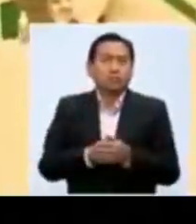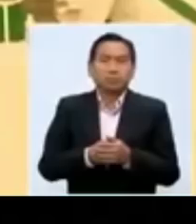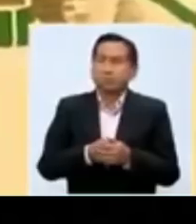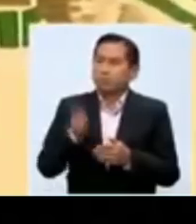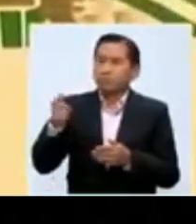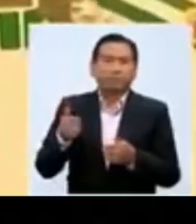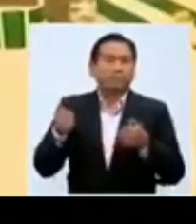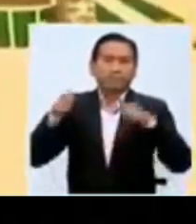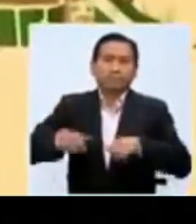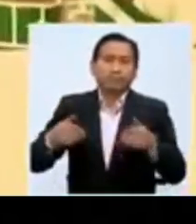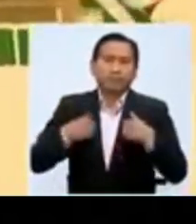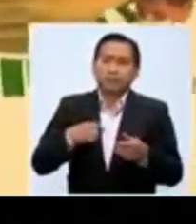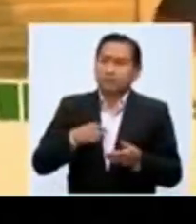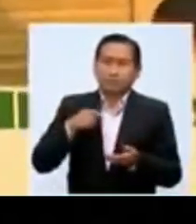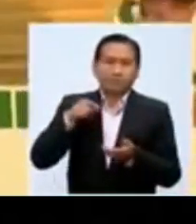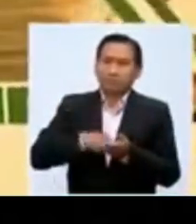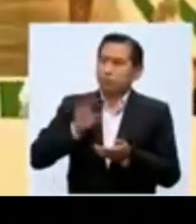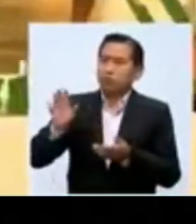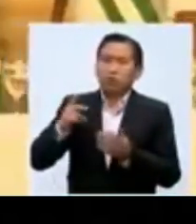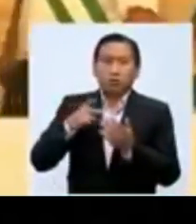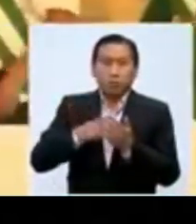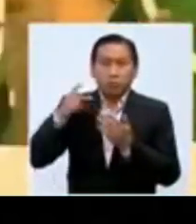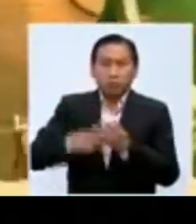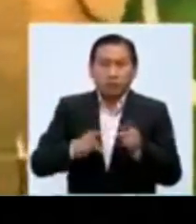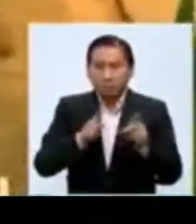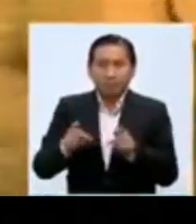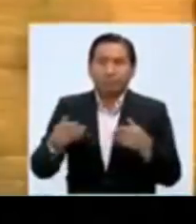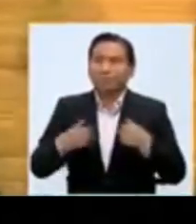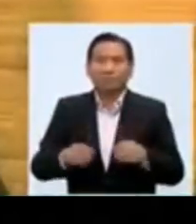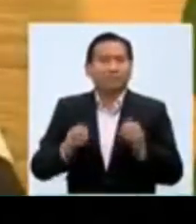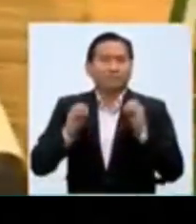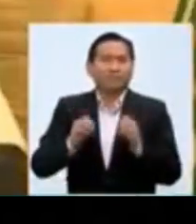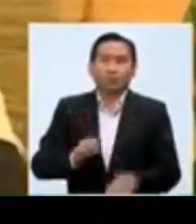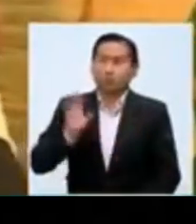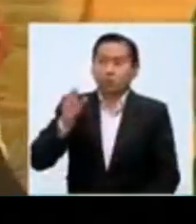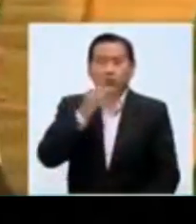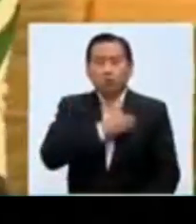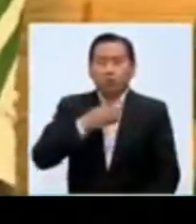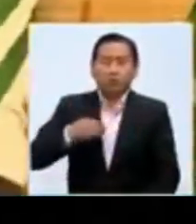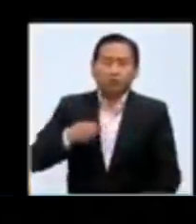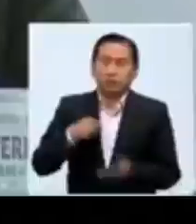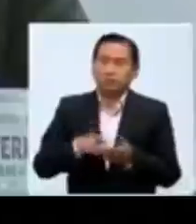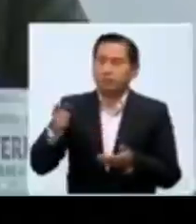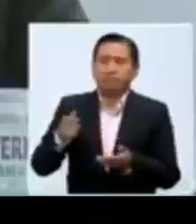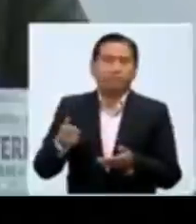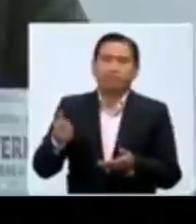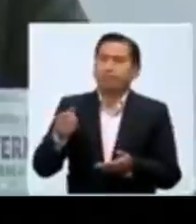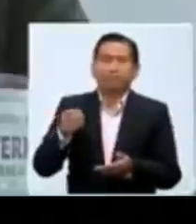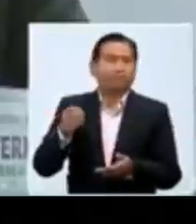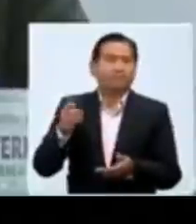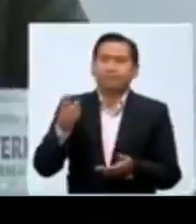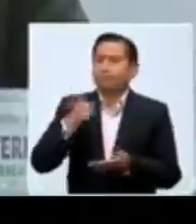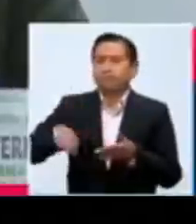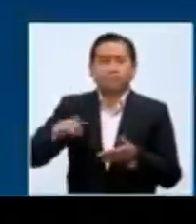fracaso ahí. Ahí no tienen un plan. Por lo tanto, la gobernación ahí nuevamente se aplaza.